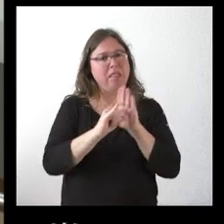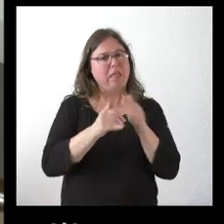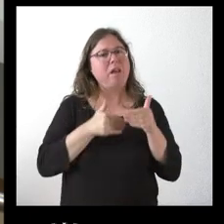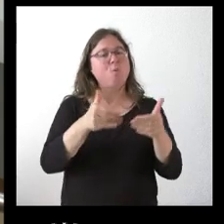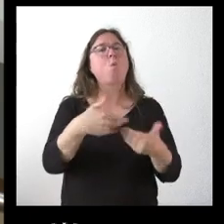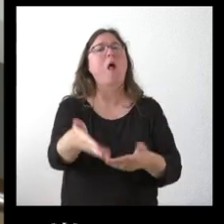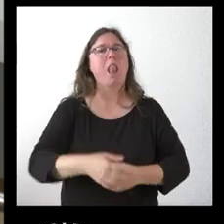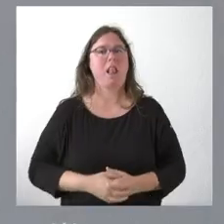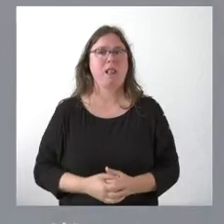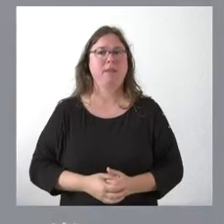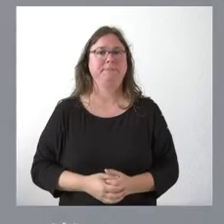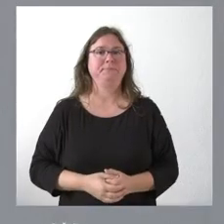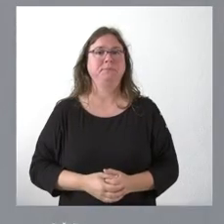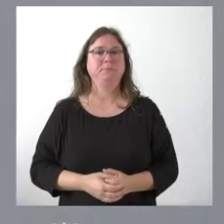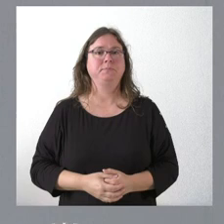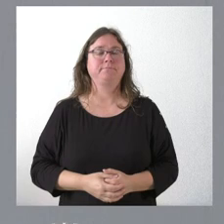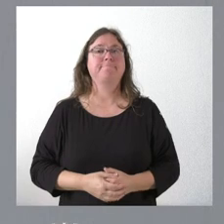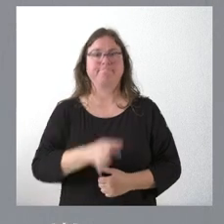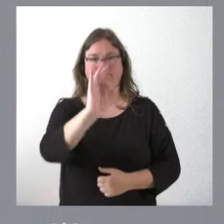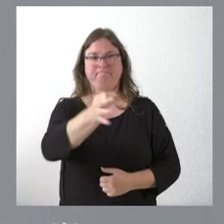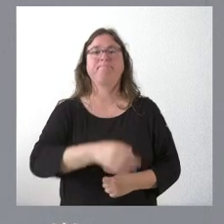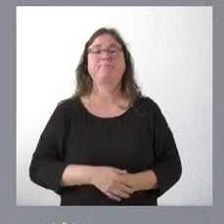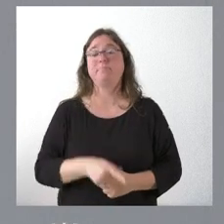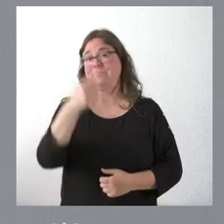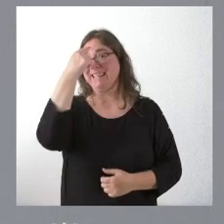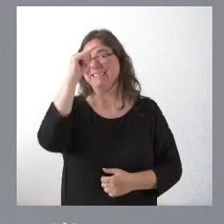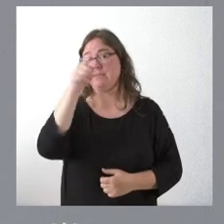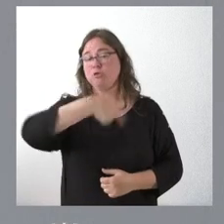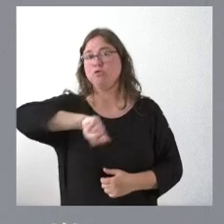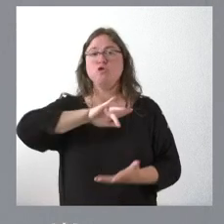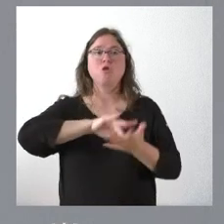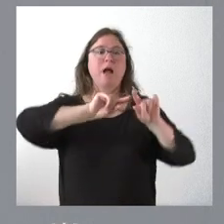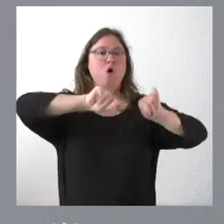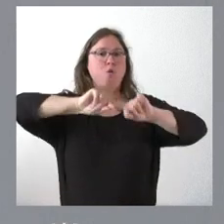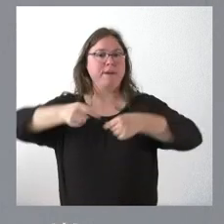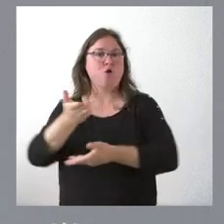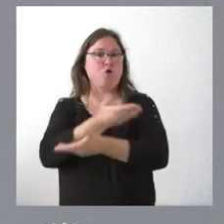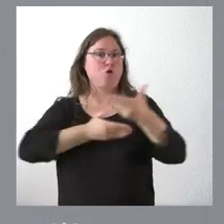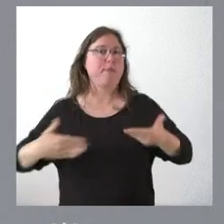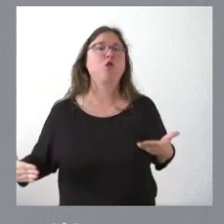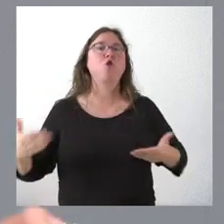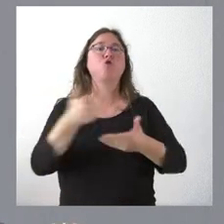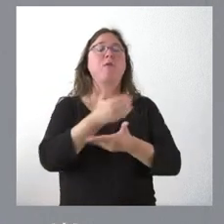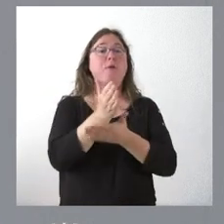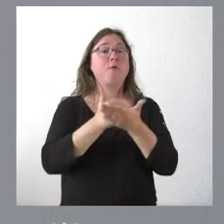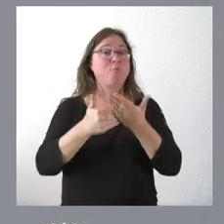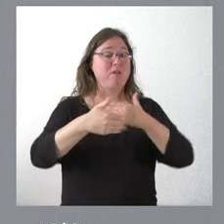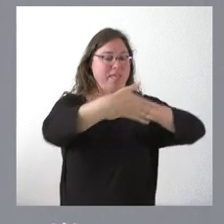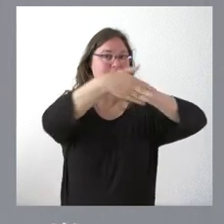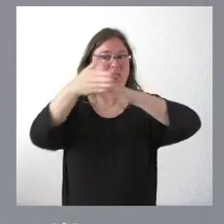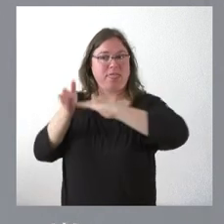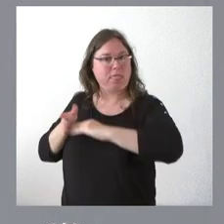sería. Gracias. Pues efectivamente, como saben ustedes, tenemos convenios de colaboración con todas las comunidades autónomas que son